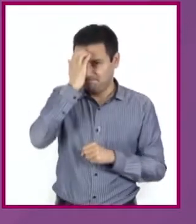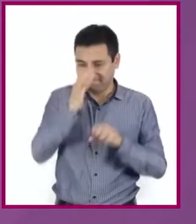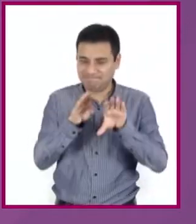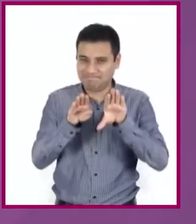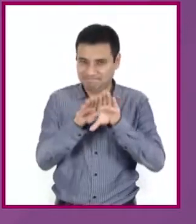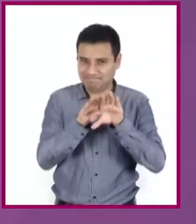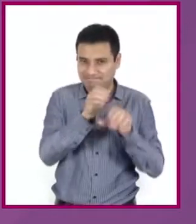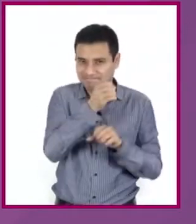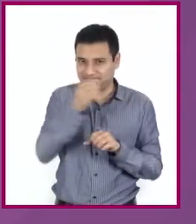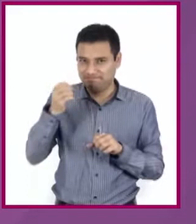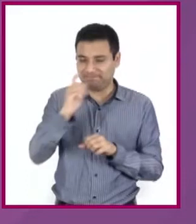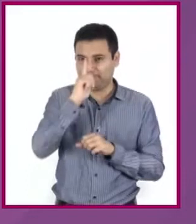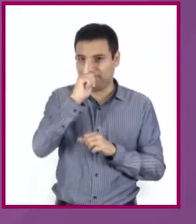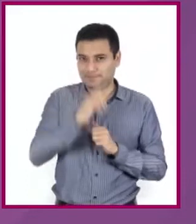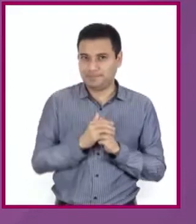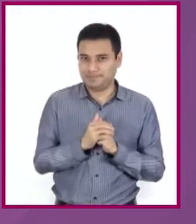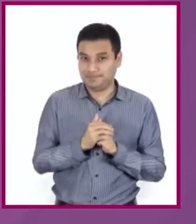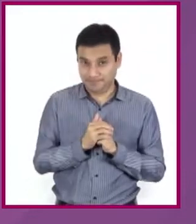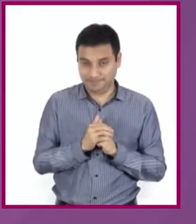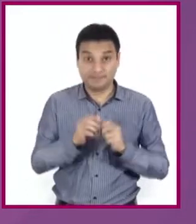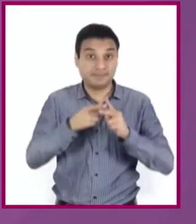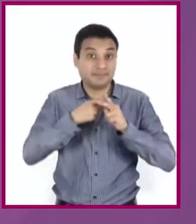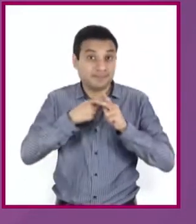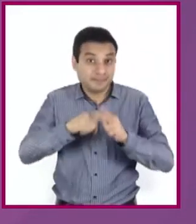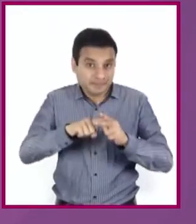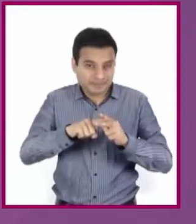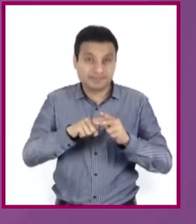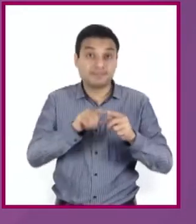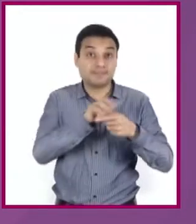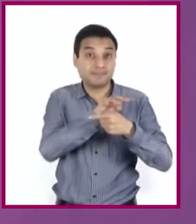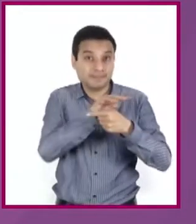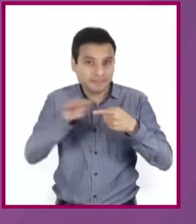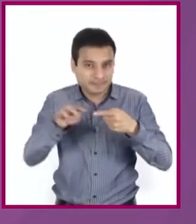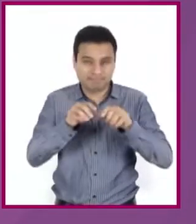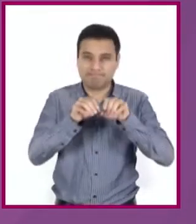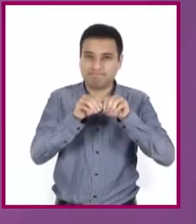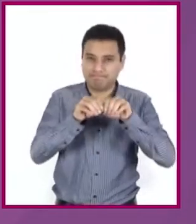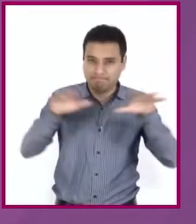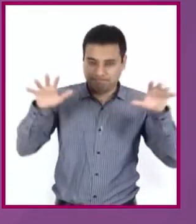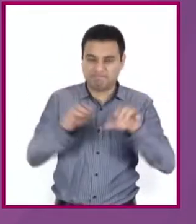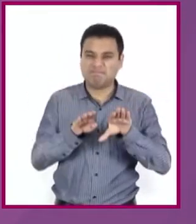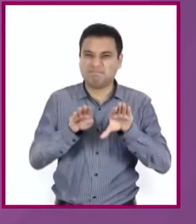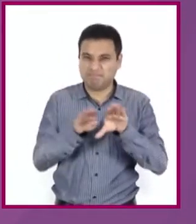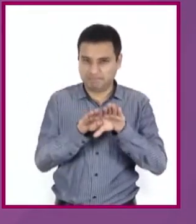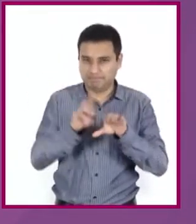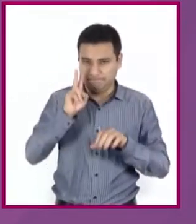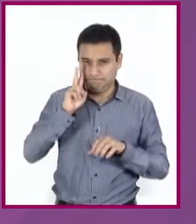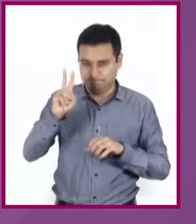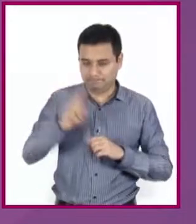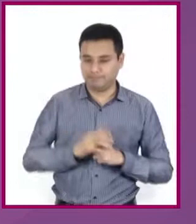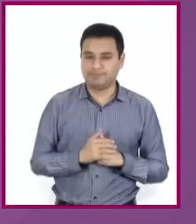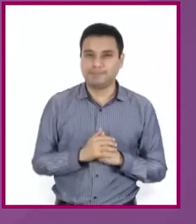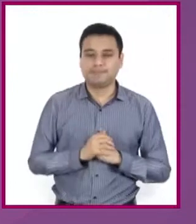de generación, transmisión y distribución del complejo hidroeléctrico Grijalba.